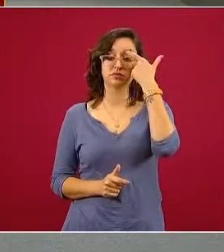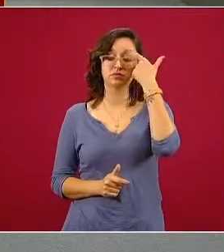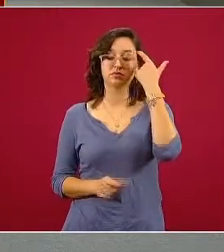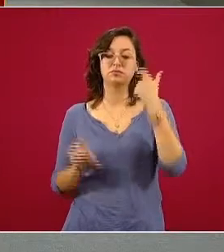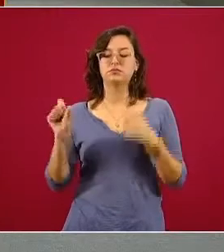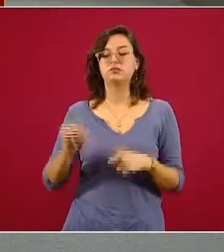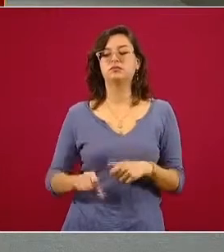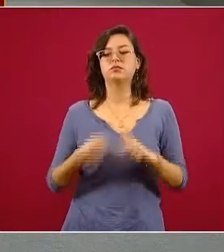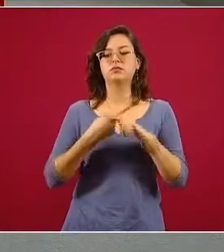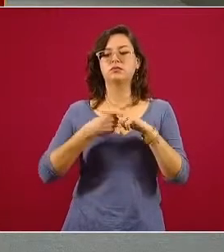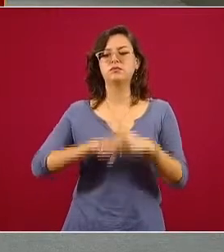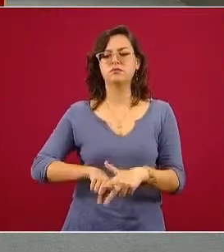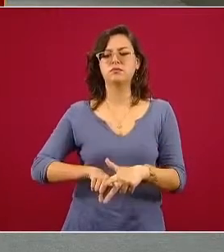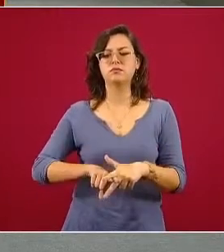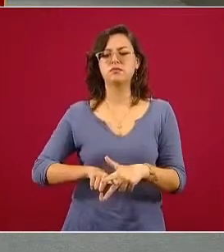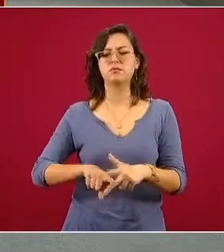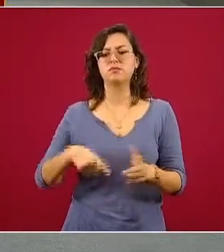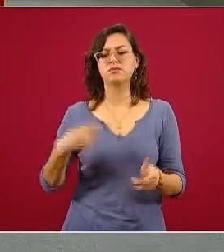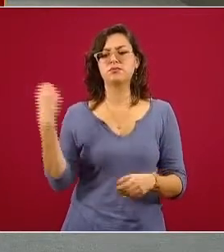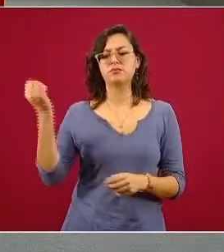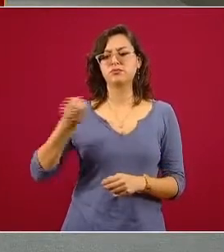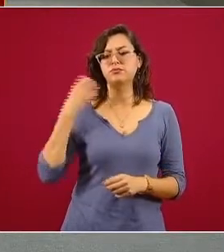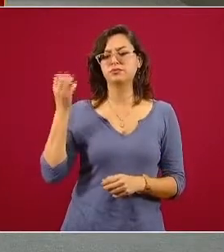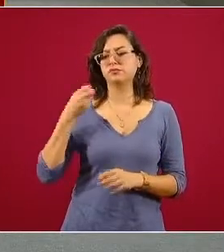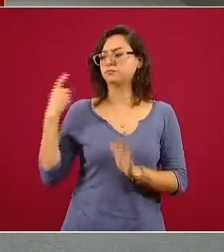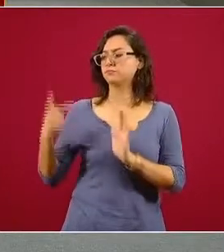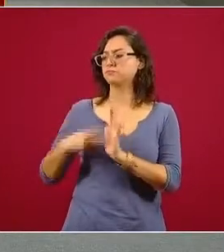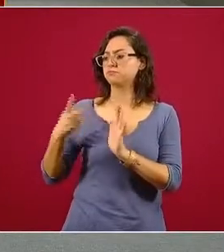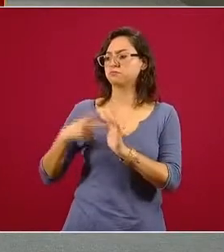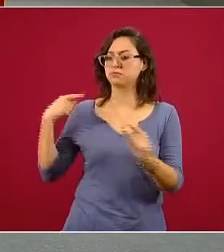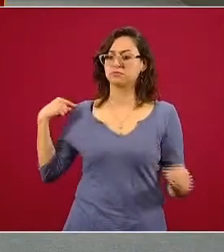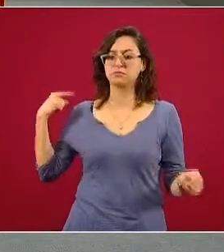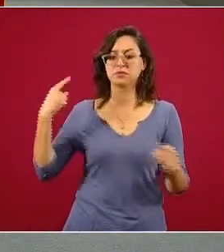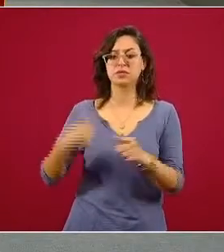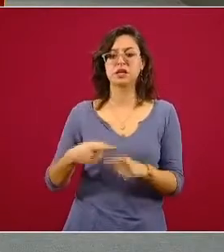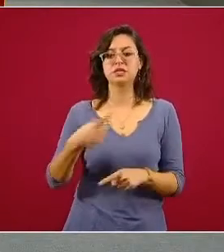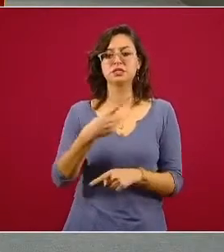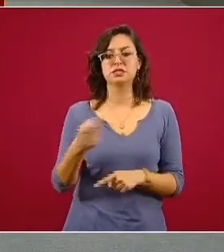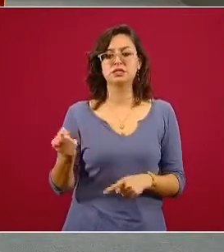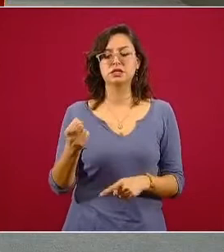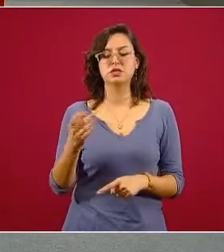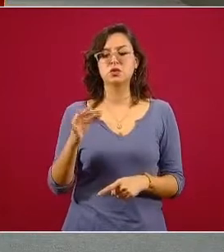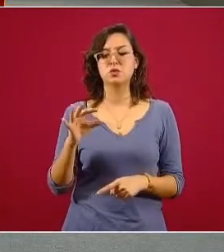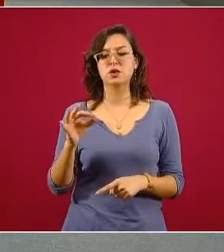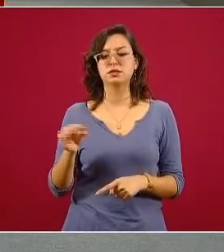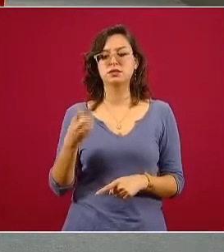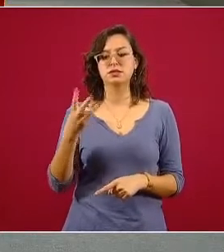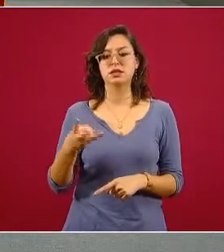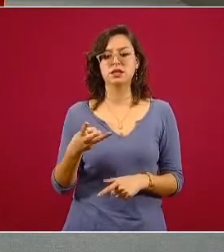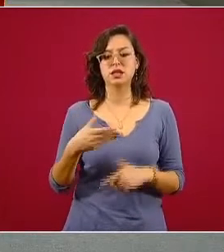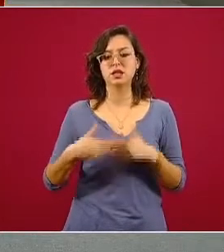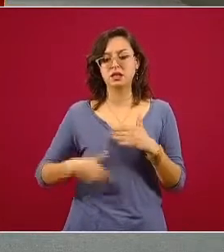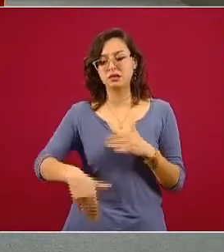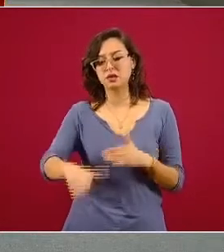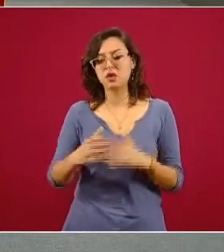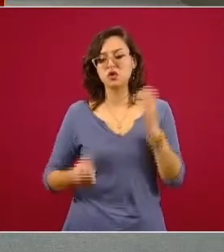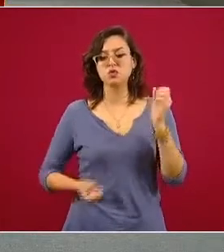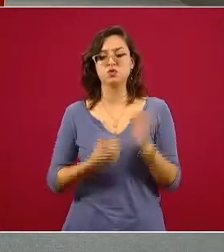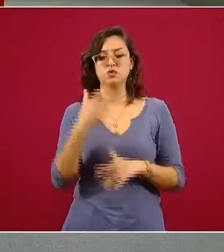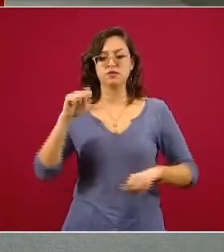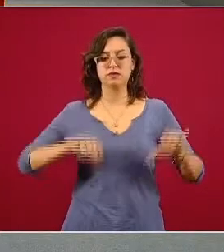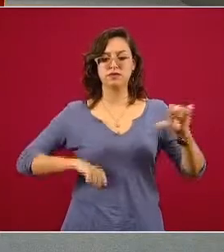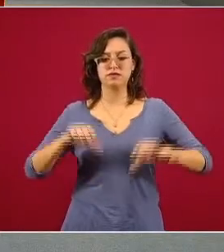conferencia vespertina 143 en este día número 50 ya de la nueva normalidad. Pasemos a la